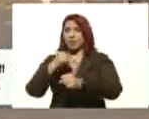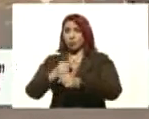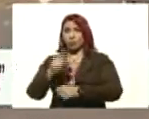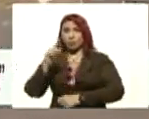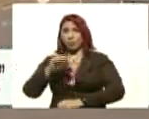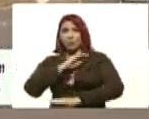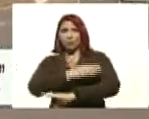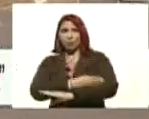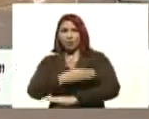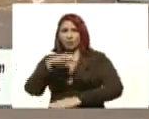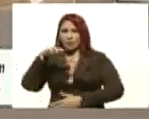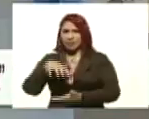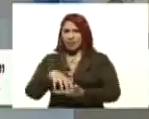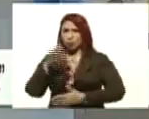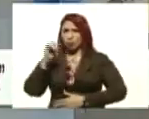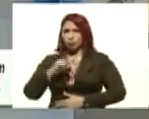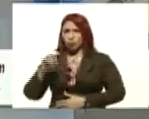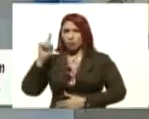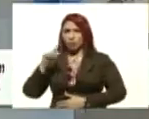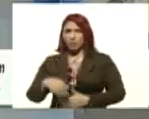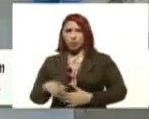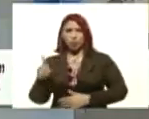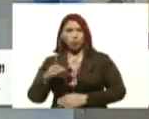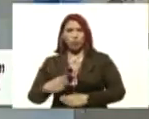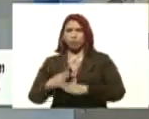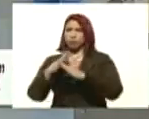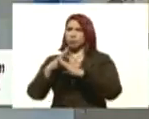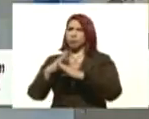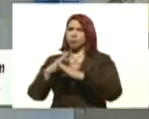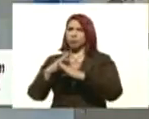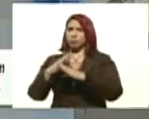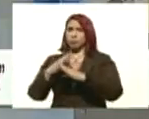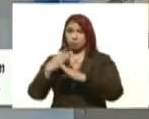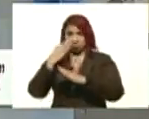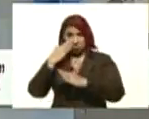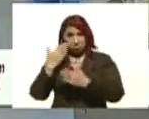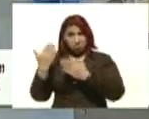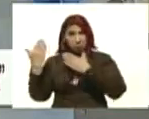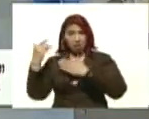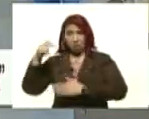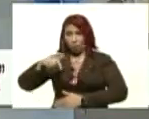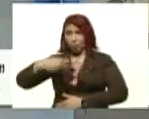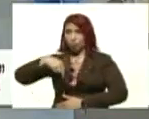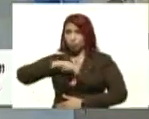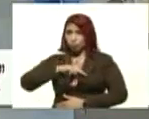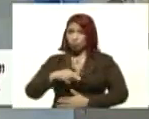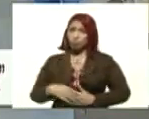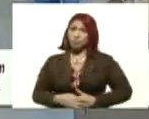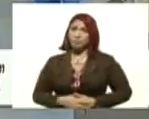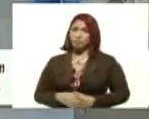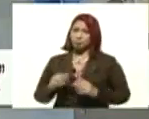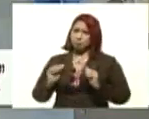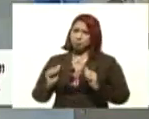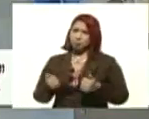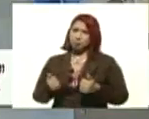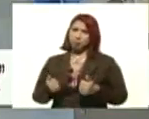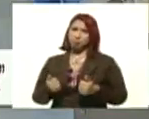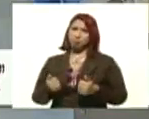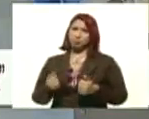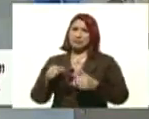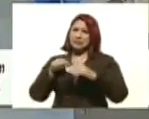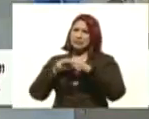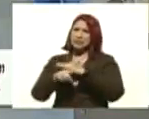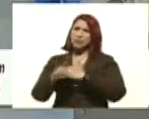fuerza de los zulianos, la fuerza de los venezolanos no se detiene, y para muestra un botón lo que hoy estamos iniciando dentro de